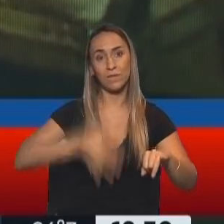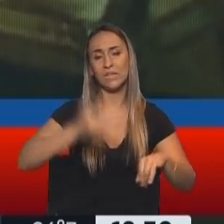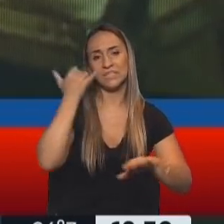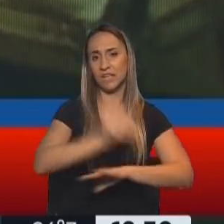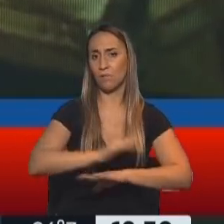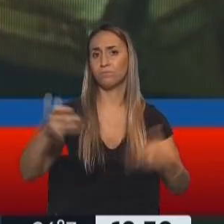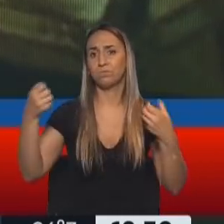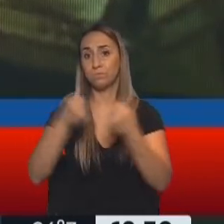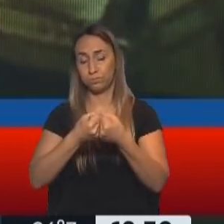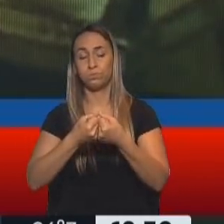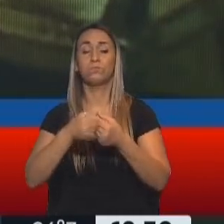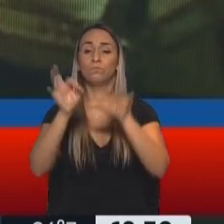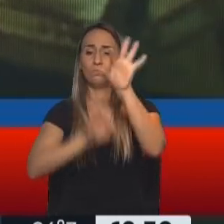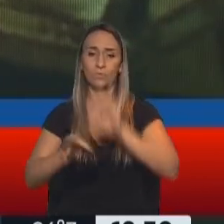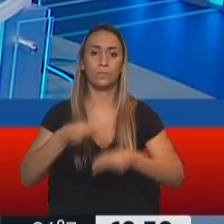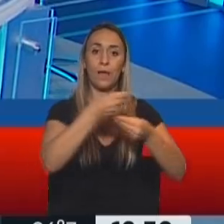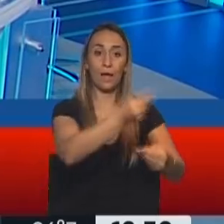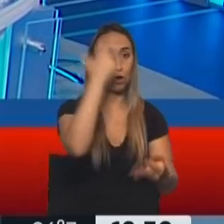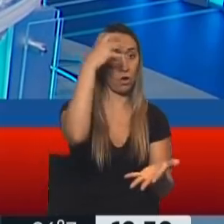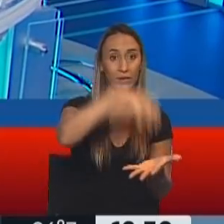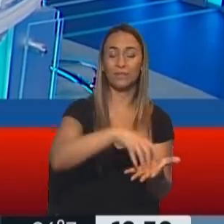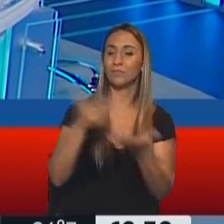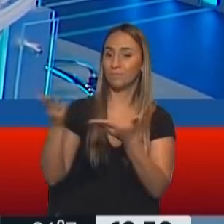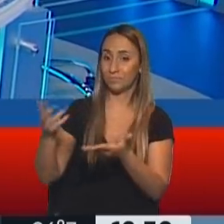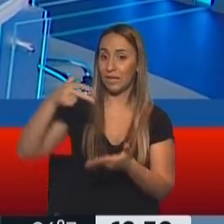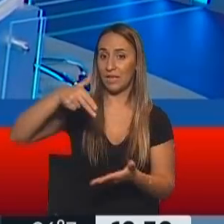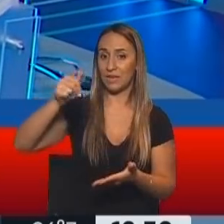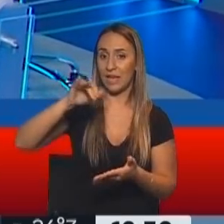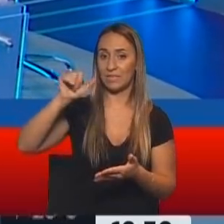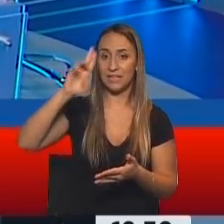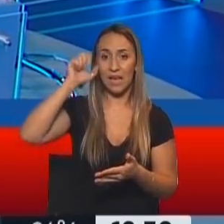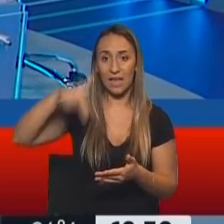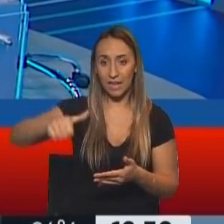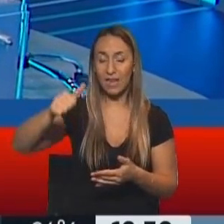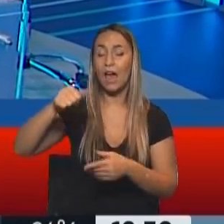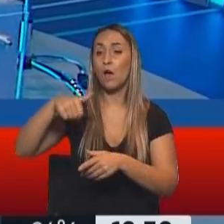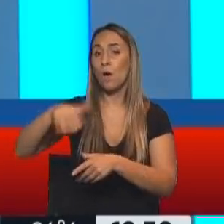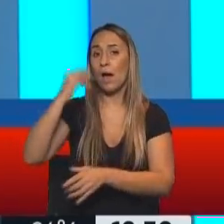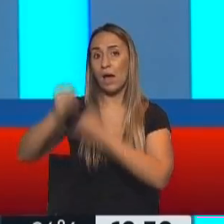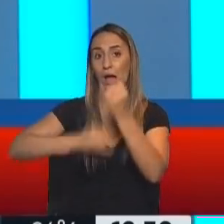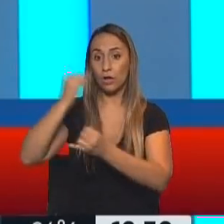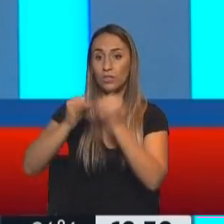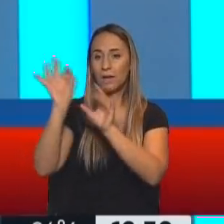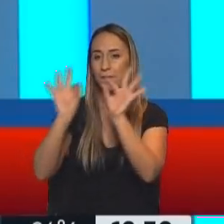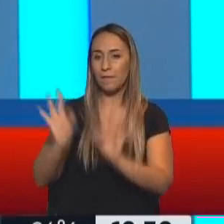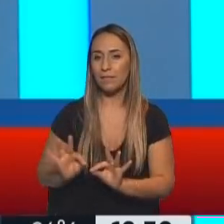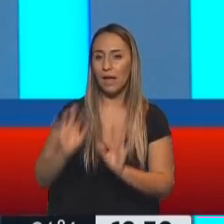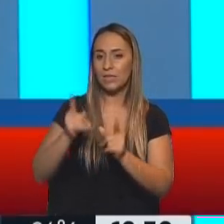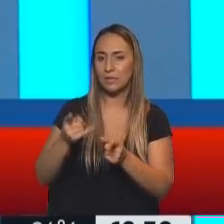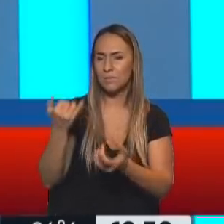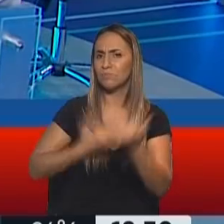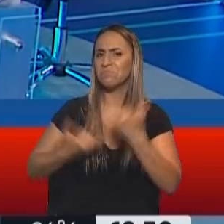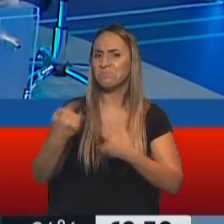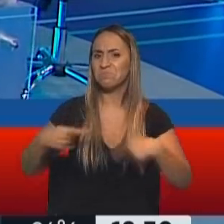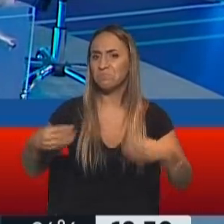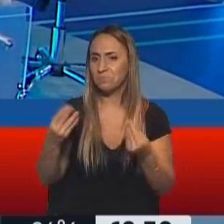al Congreso y tenemos ya en la mesa a Nazarena Lomagno. ¿Cómo estás, Nasa? Bienvenida, que nos va a contar los detalles, lo que se pueda, al menos lo que se conozca